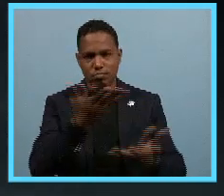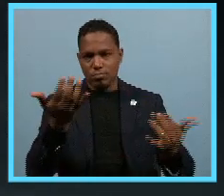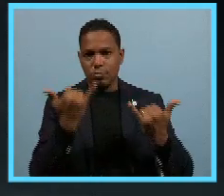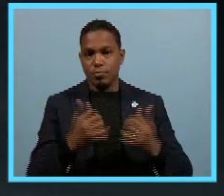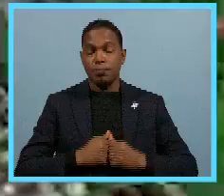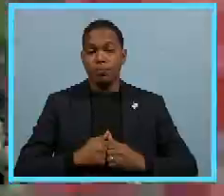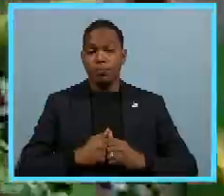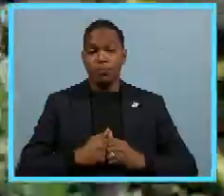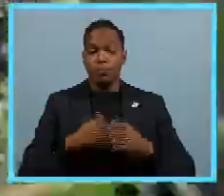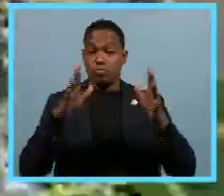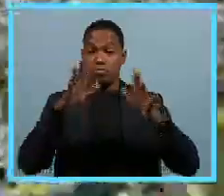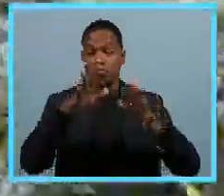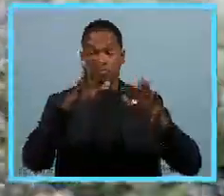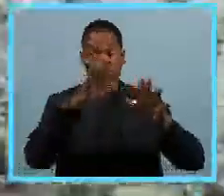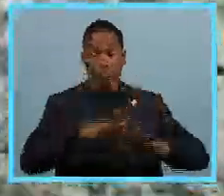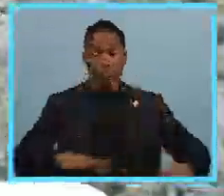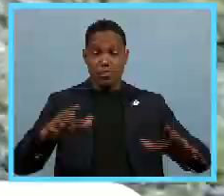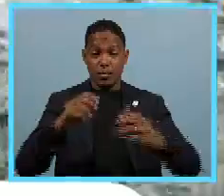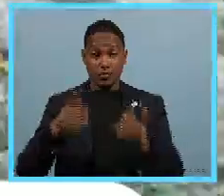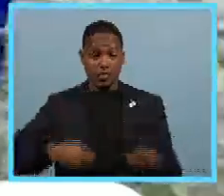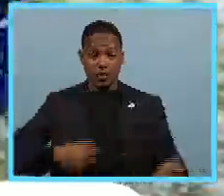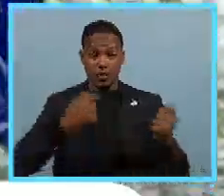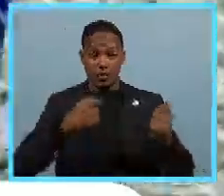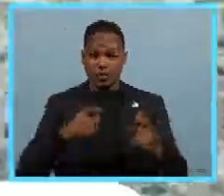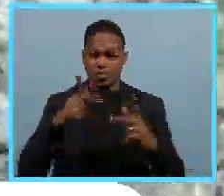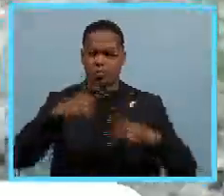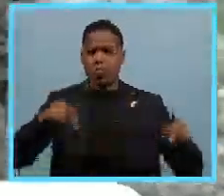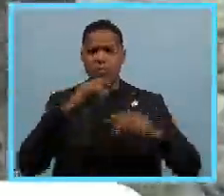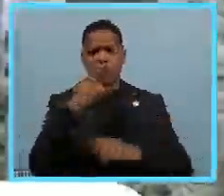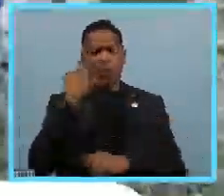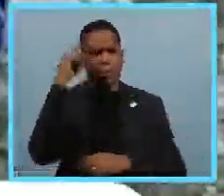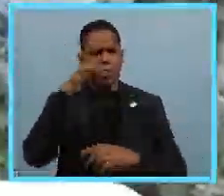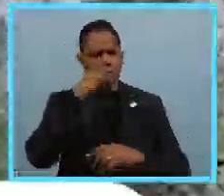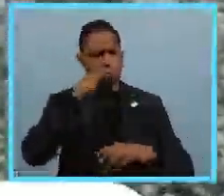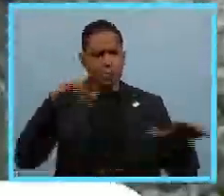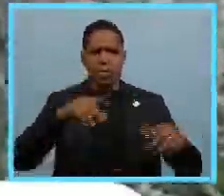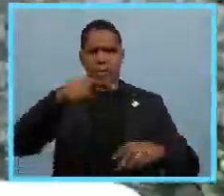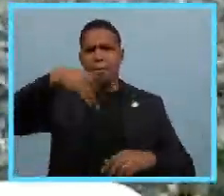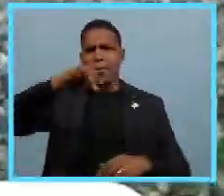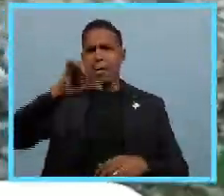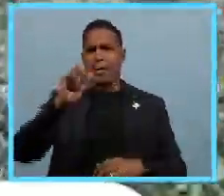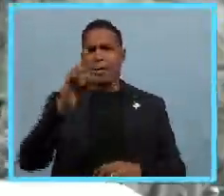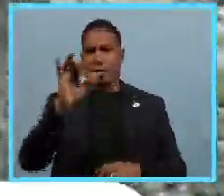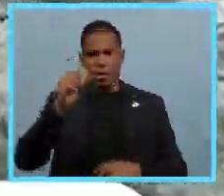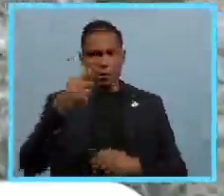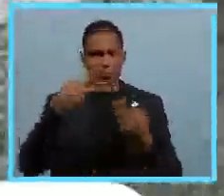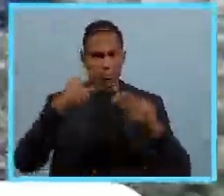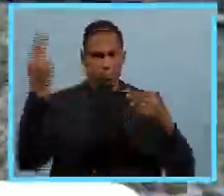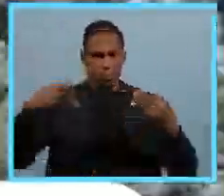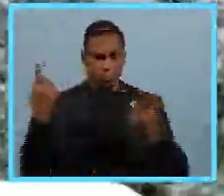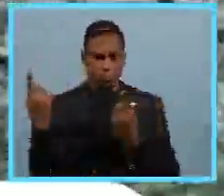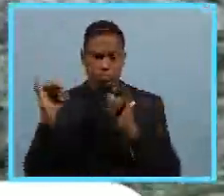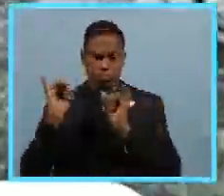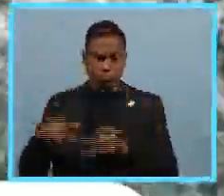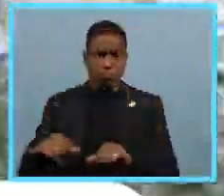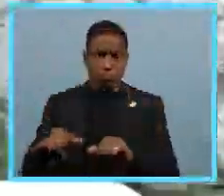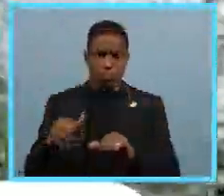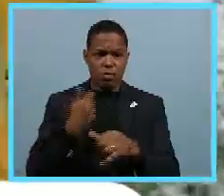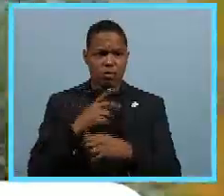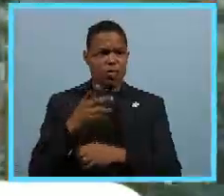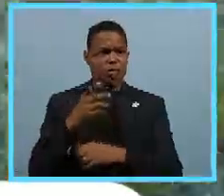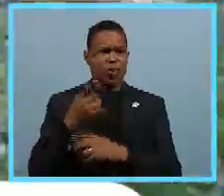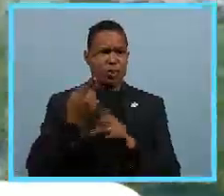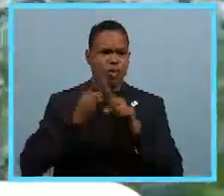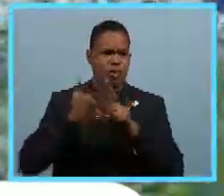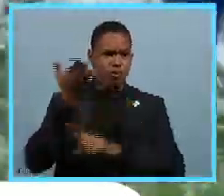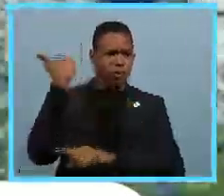estado de abandono por el ayuntamiento se encuentra el Parque Infantil de Pequelandia en Atomayor, donde hace unos meses perdió la vida a un